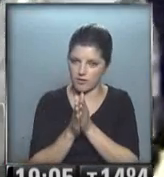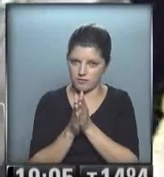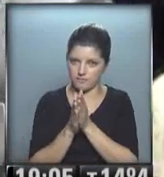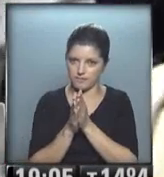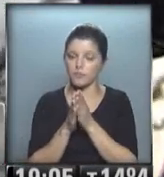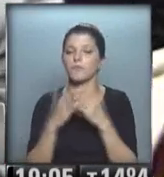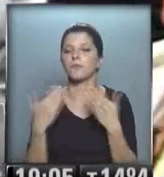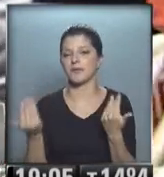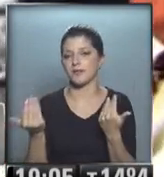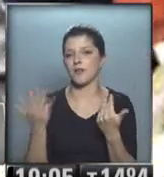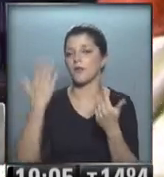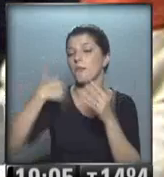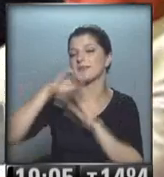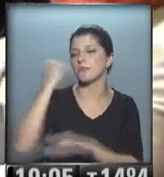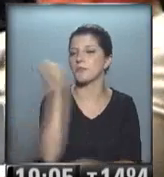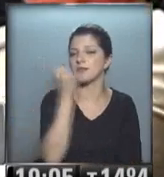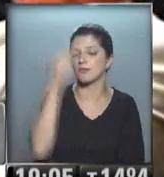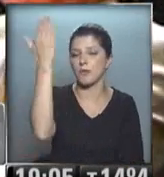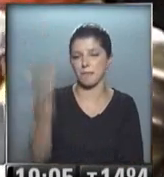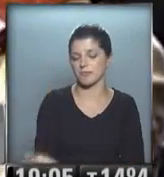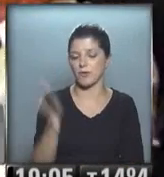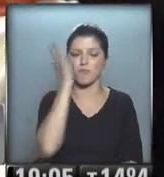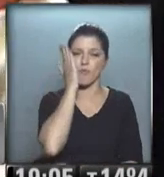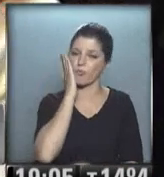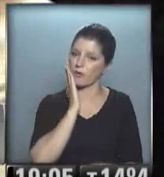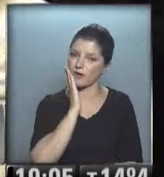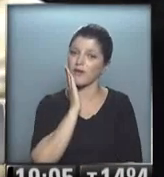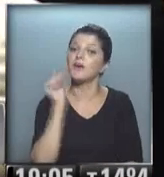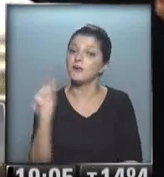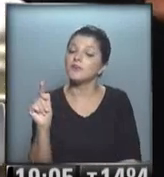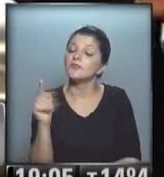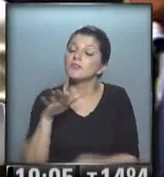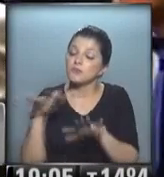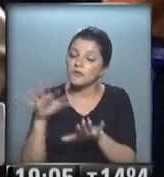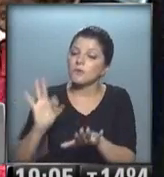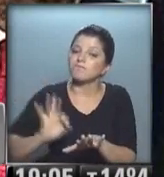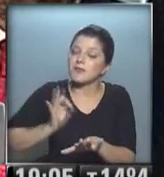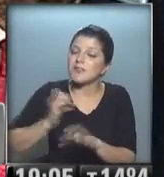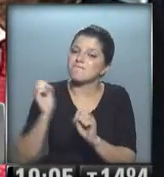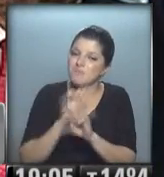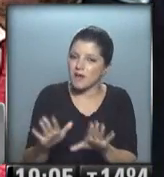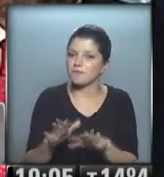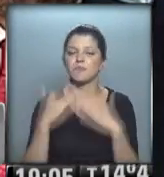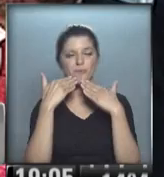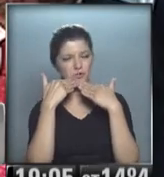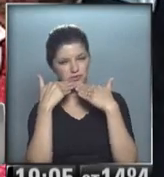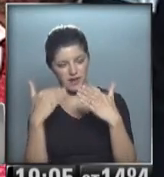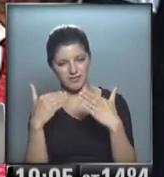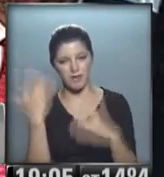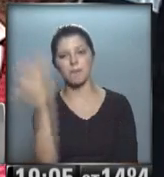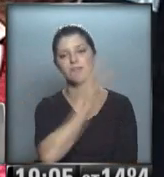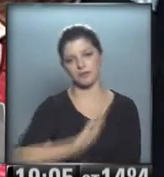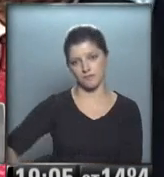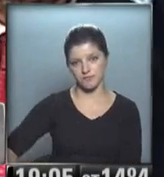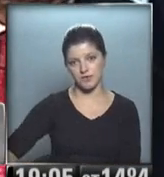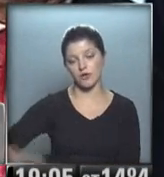Porque por sobre todas las cosas es una gran persona y la vida le está jugando una muy mala pasada. Muchas gracias, Presidenta,